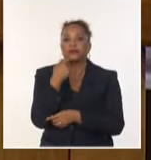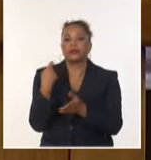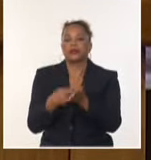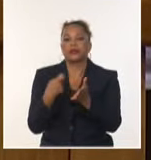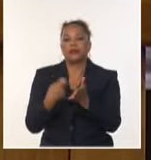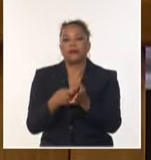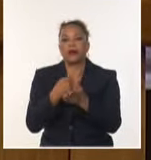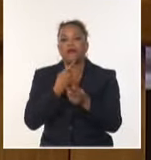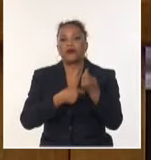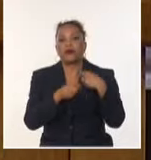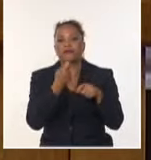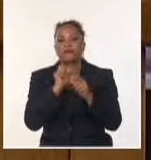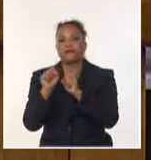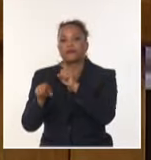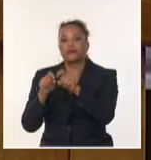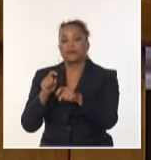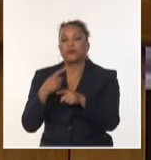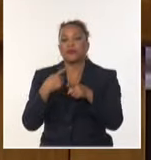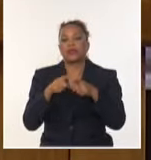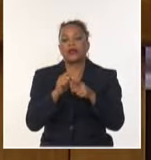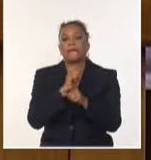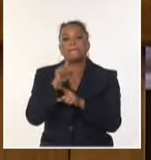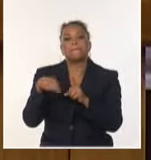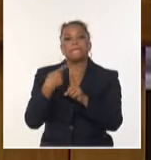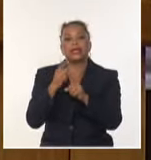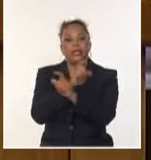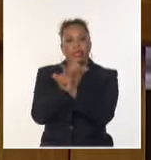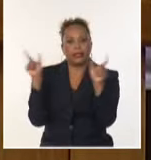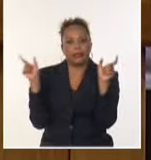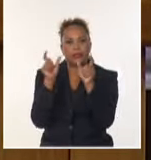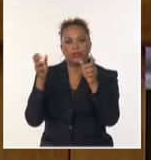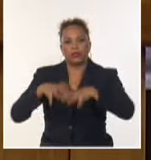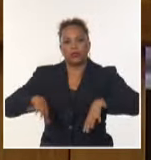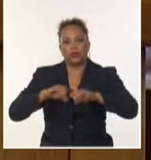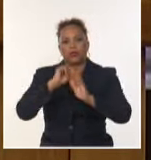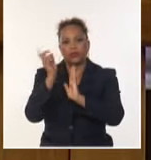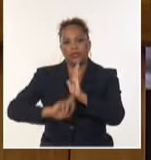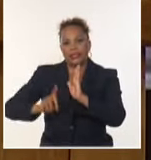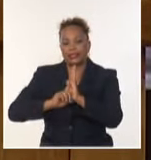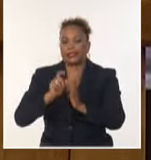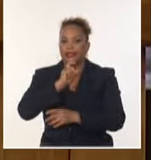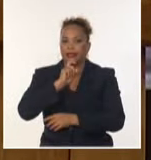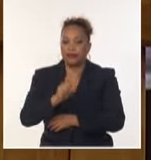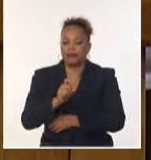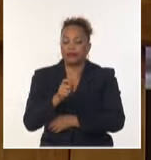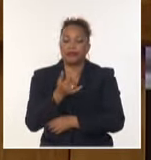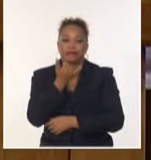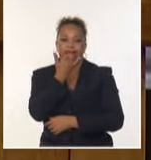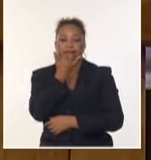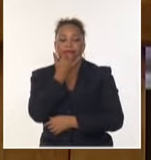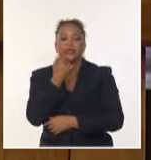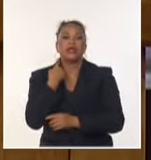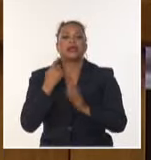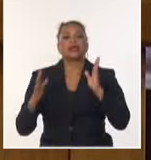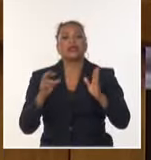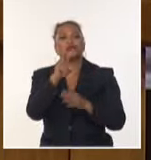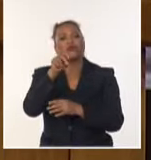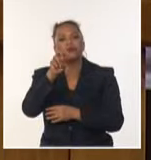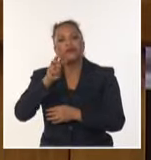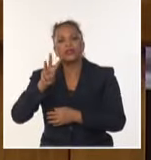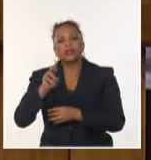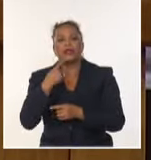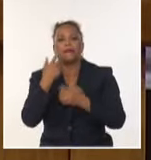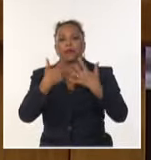las importaciones y los impactos que ha generado la situación energética que enfrenta el país. Durante el año 2023, todas las